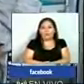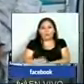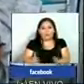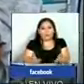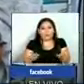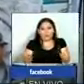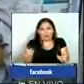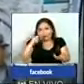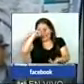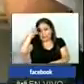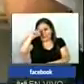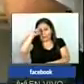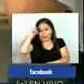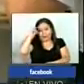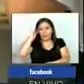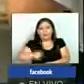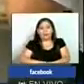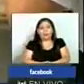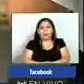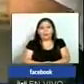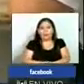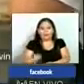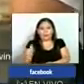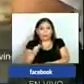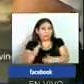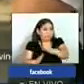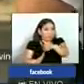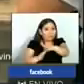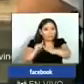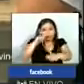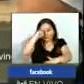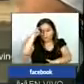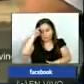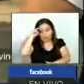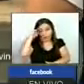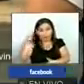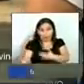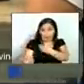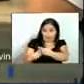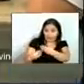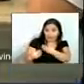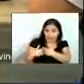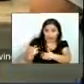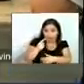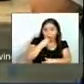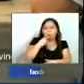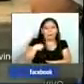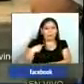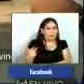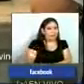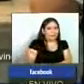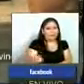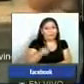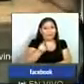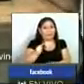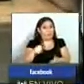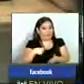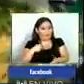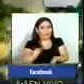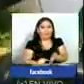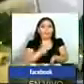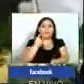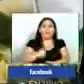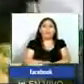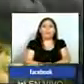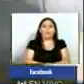ahora No hay trabajo Trabajo está detenido Apenas me dijeron De la comida Viene Es la primera vez Que vengo